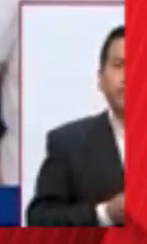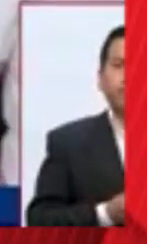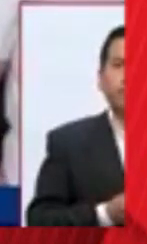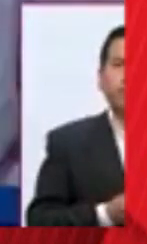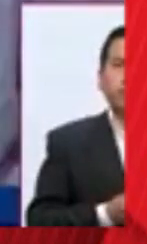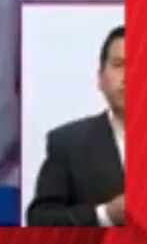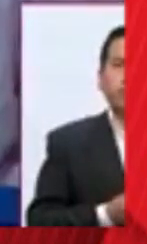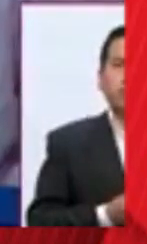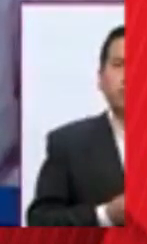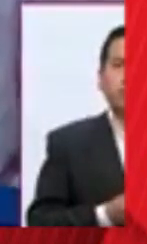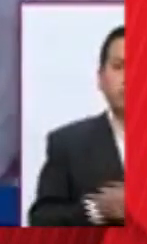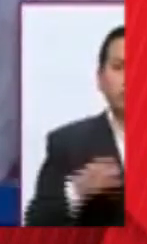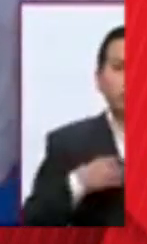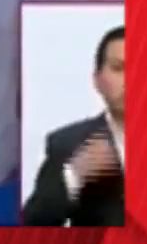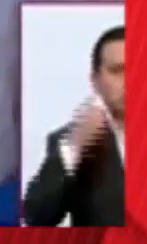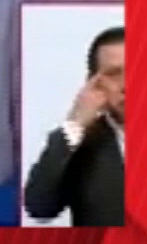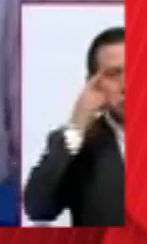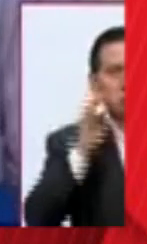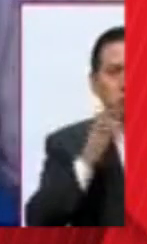Yo creo,